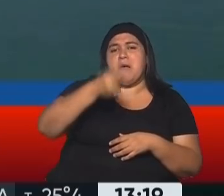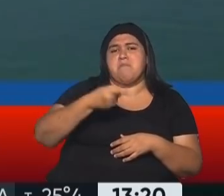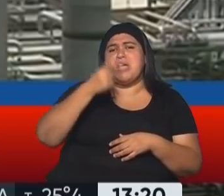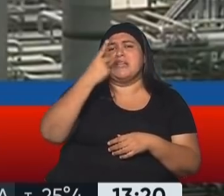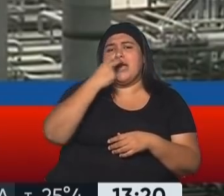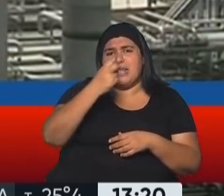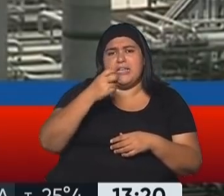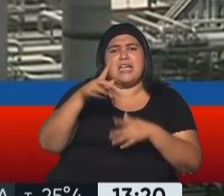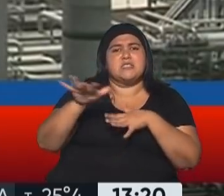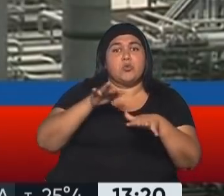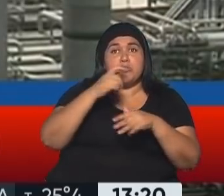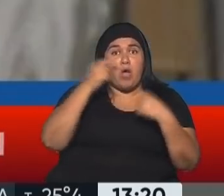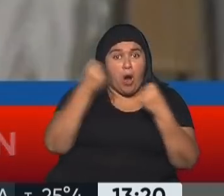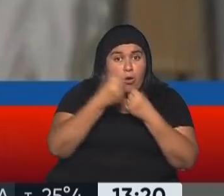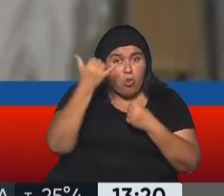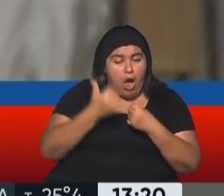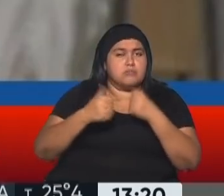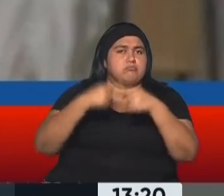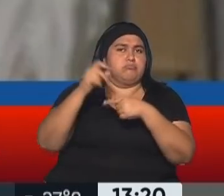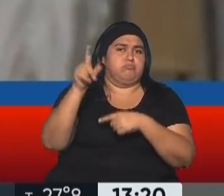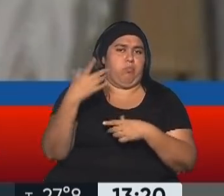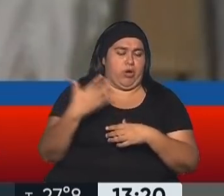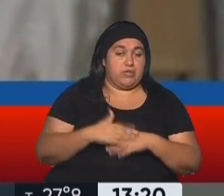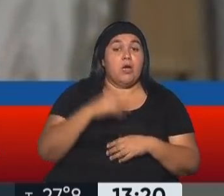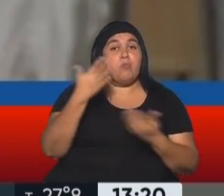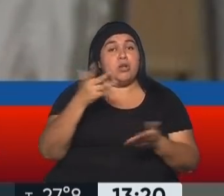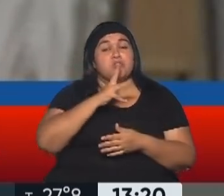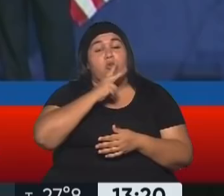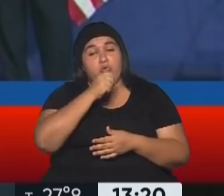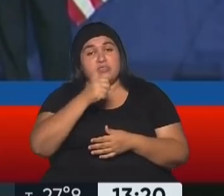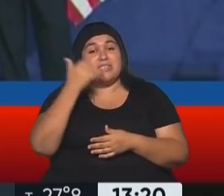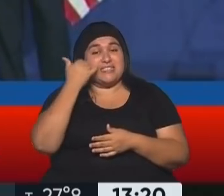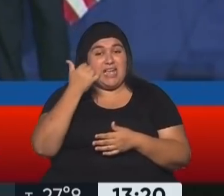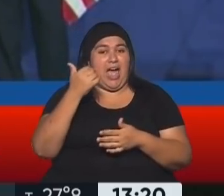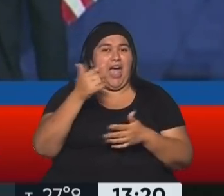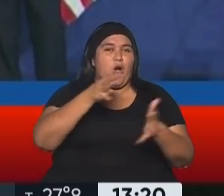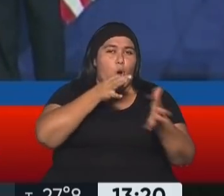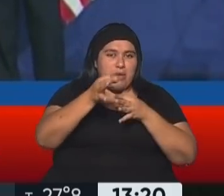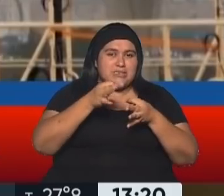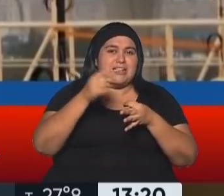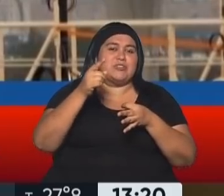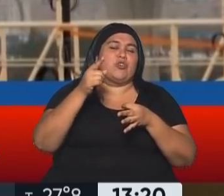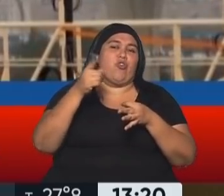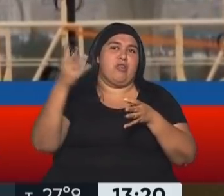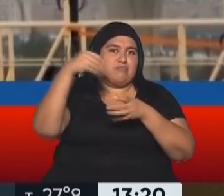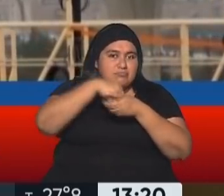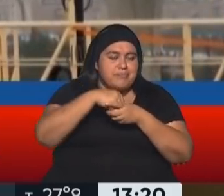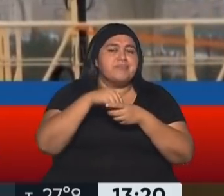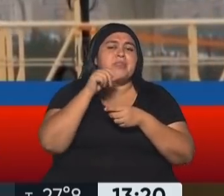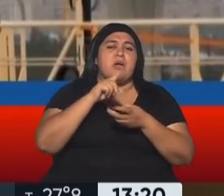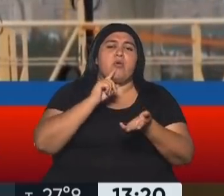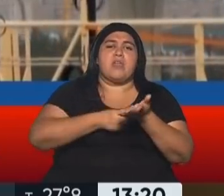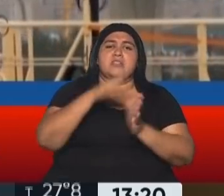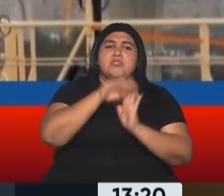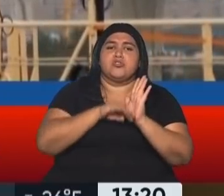la energía en caso de acuerdo. Por eso, Rusia, que también participa de esas conversaciones en Viena, puso nuevas condiciones